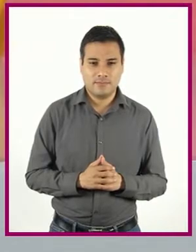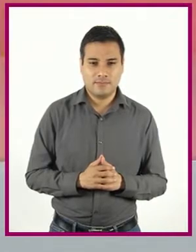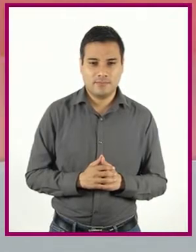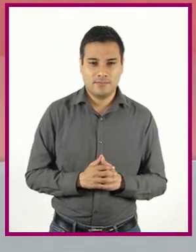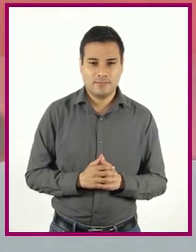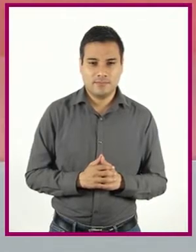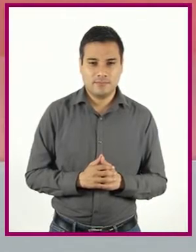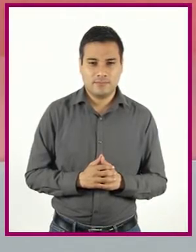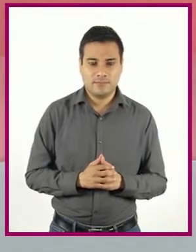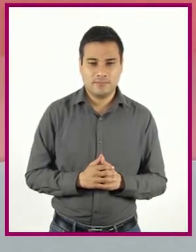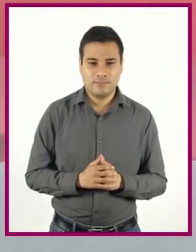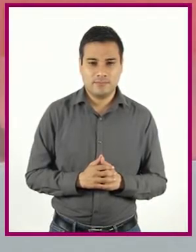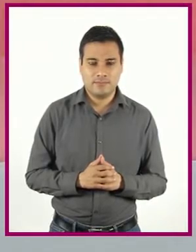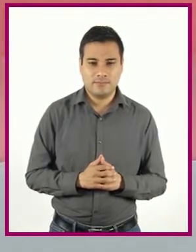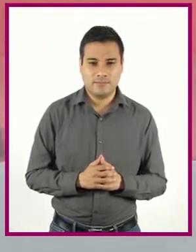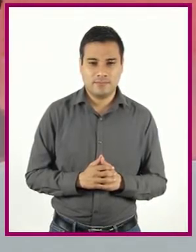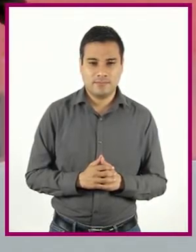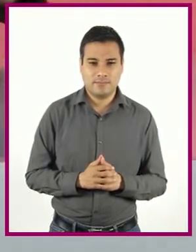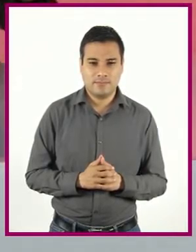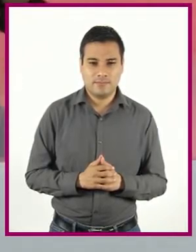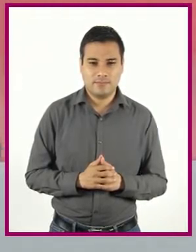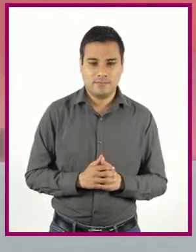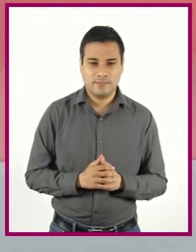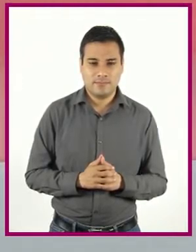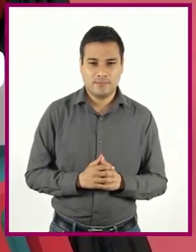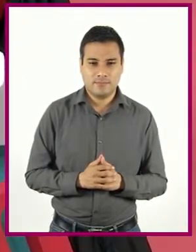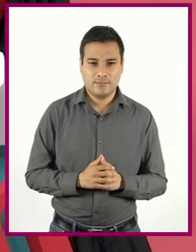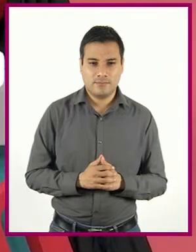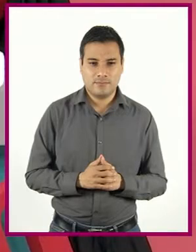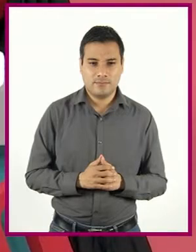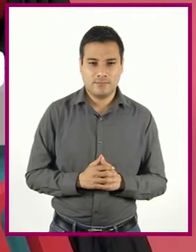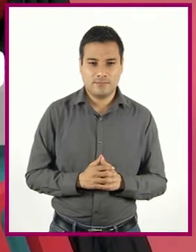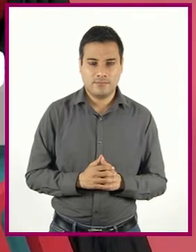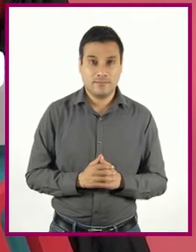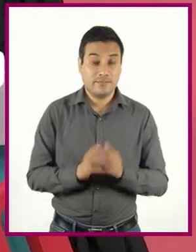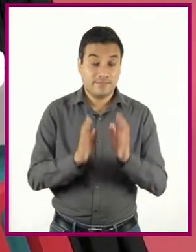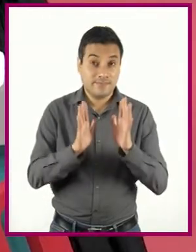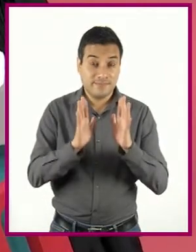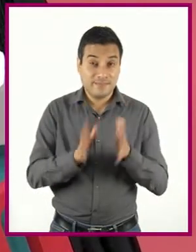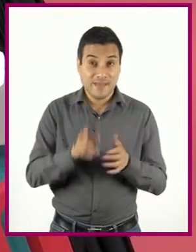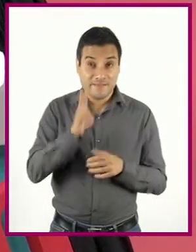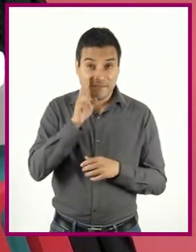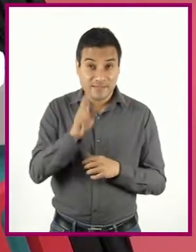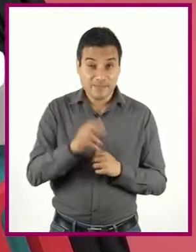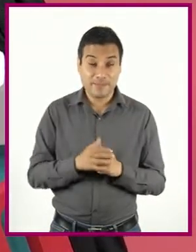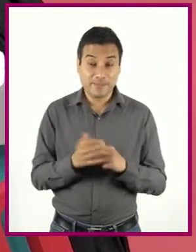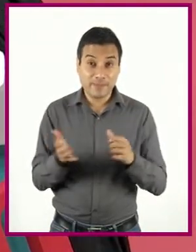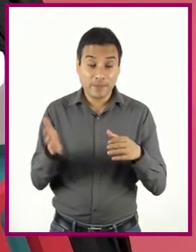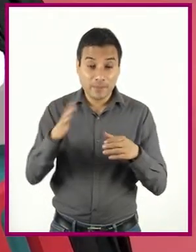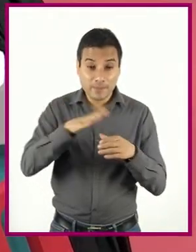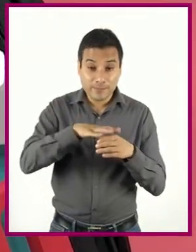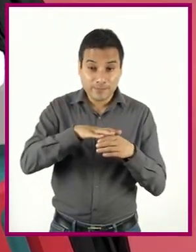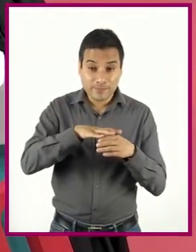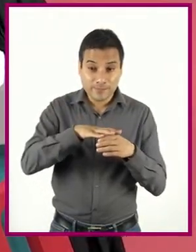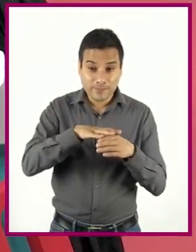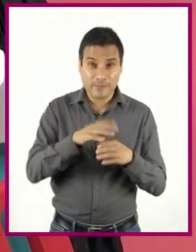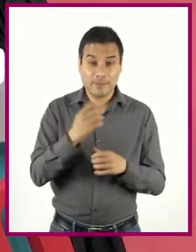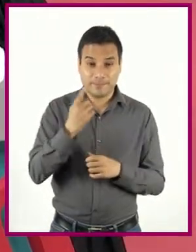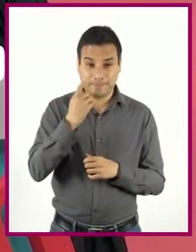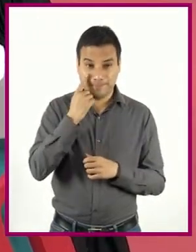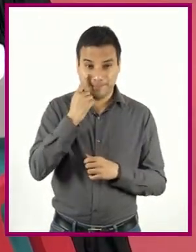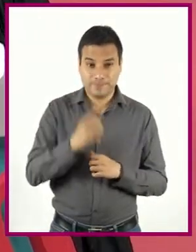Ahí está, ¿ves? No le puedo. Ahora sí, lo tapamos. Ahora, en la superficie colocamos,